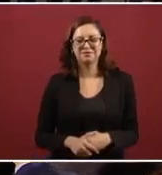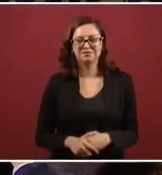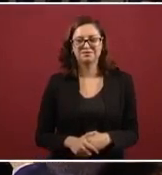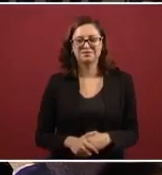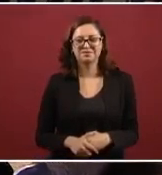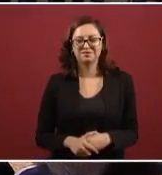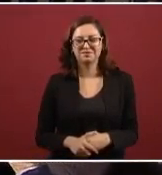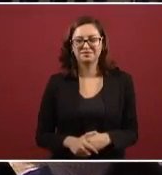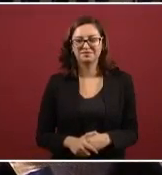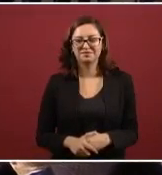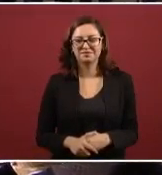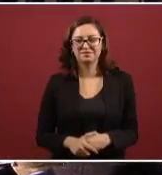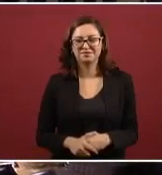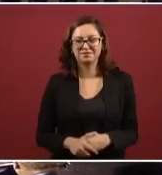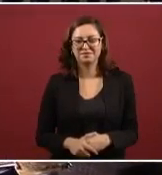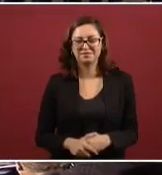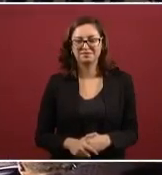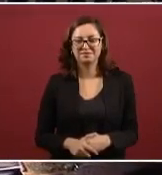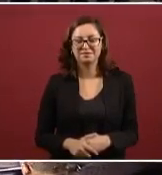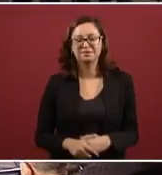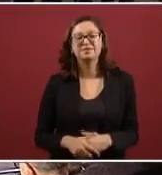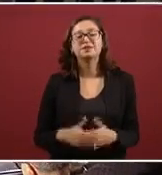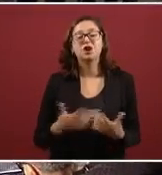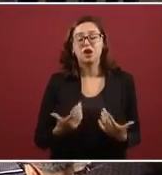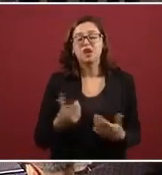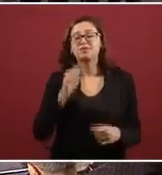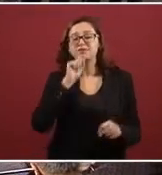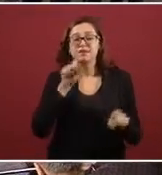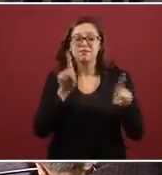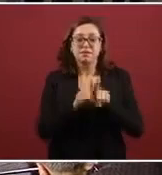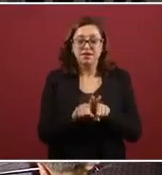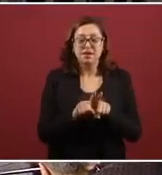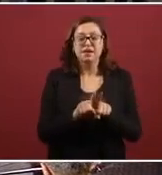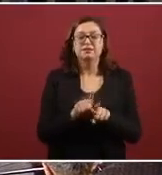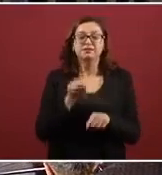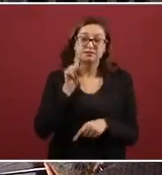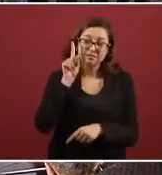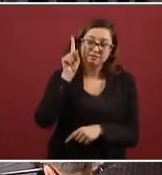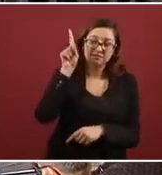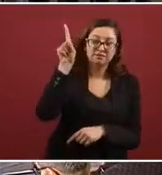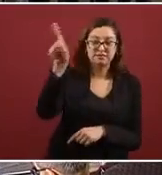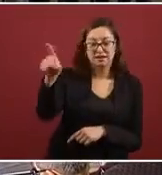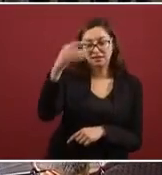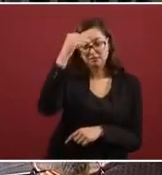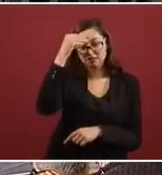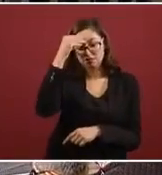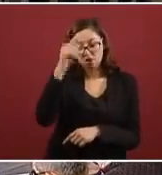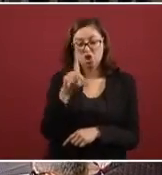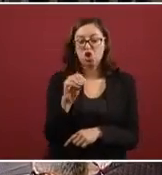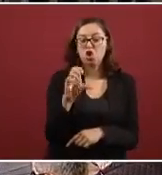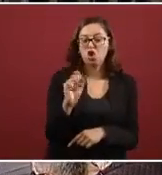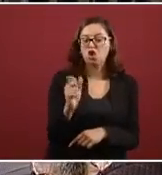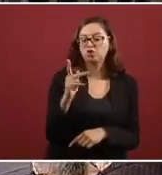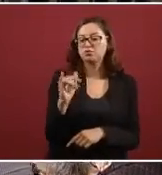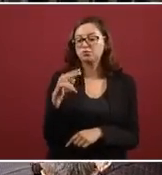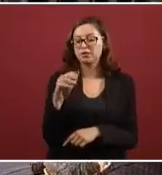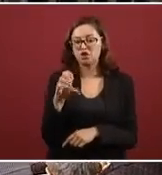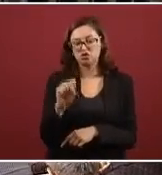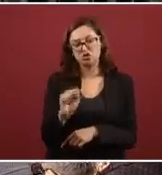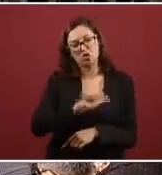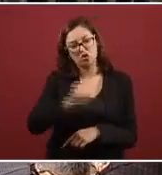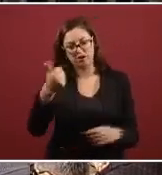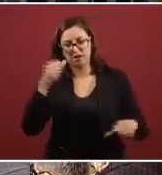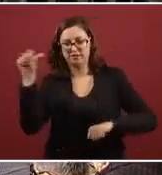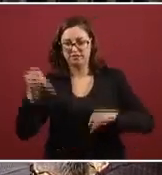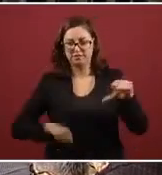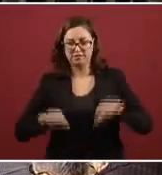va a haber una otra actividad el día 15 en Los Pinos. Alejandra Fraustro va a explicar.